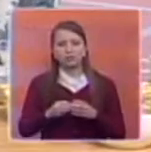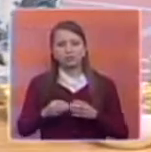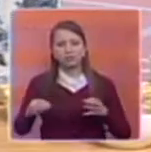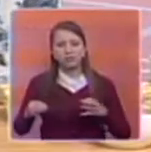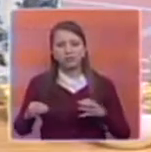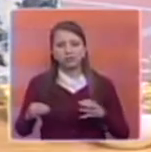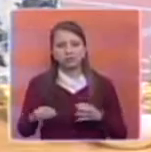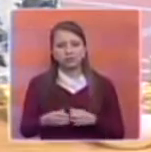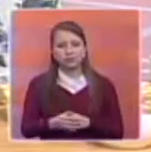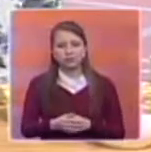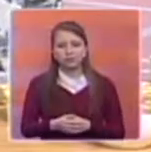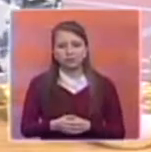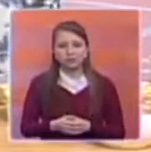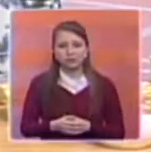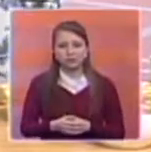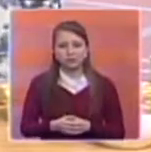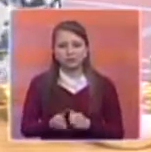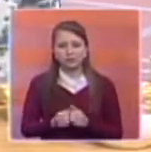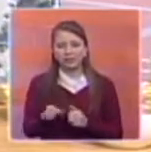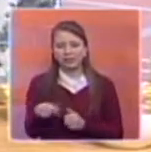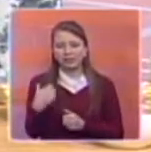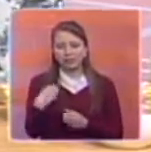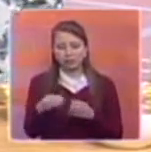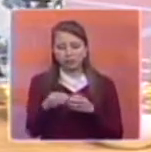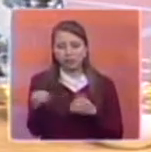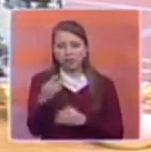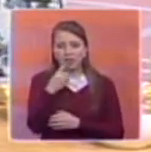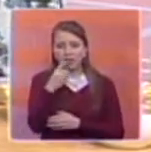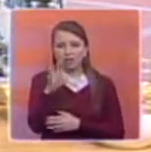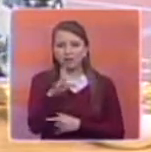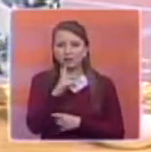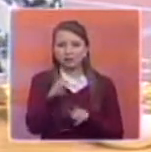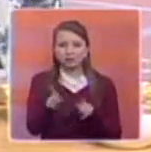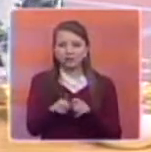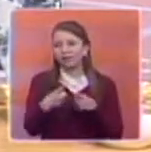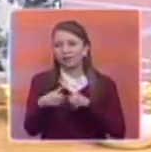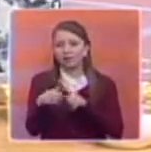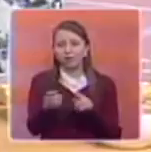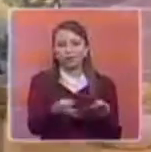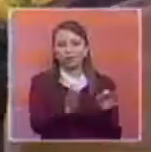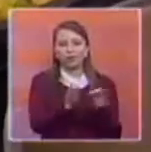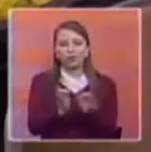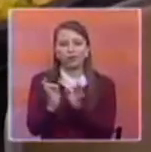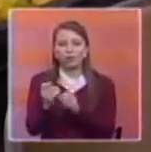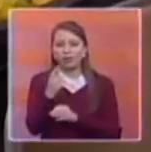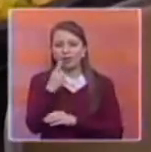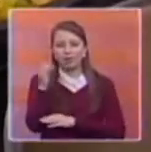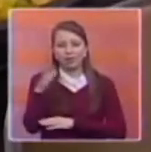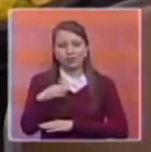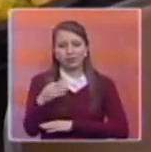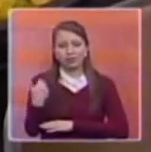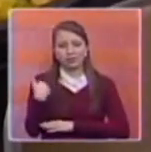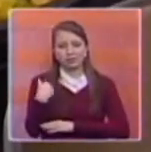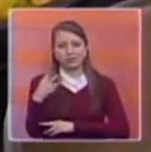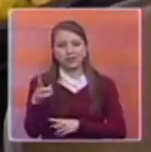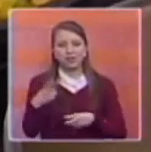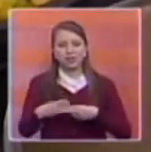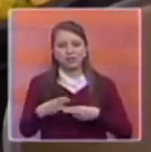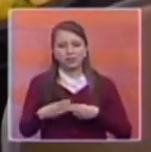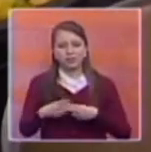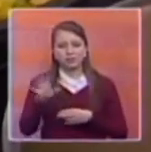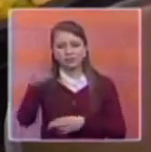digamos, con picante, ¿no? Tienen más de 60 variedad de ajíes, que le llaman,